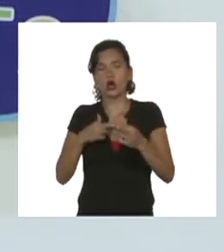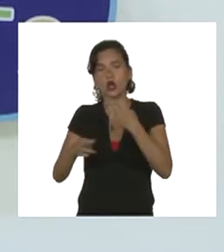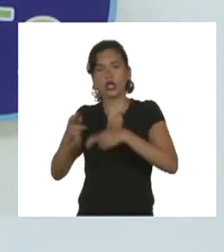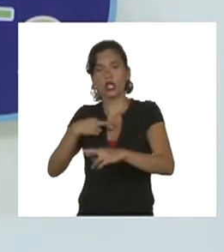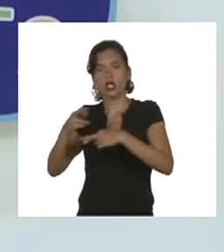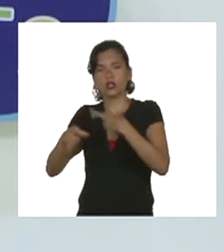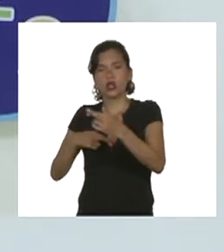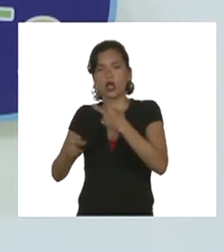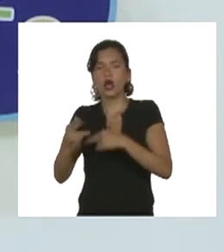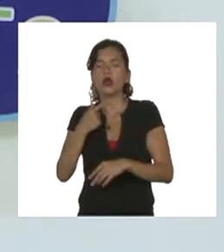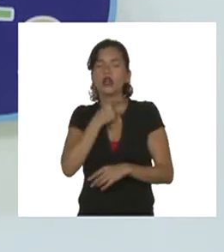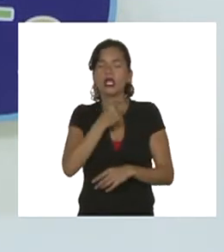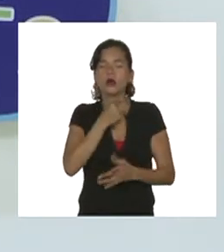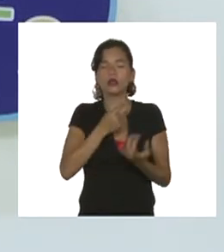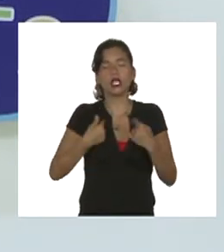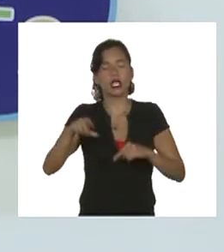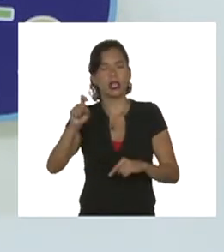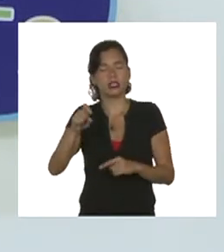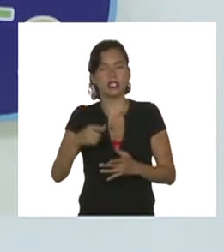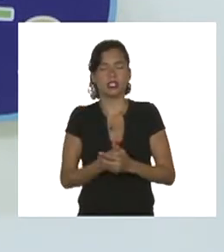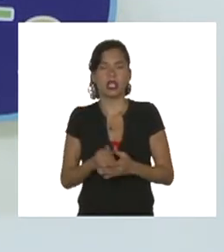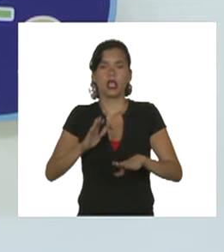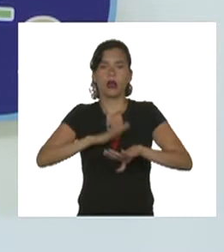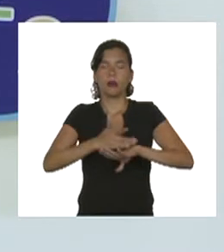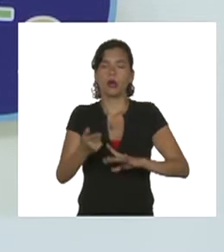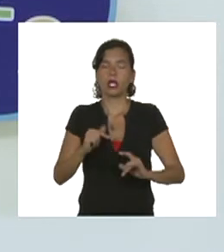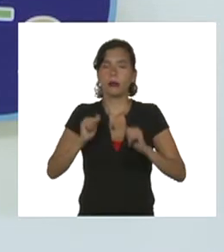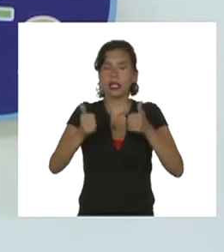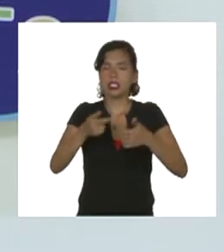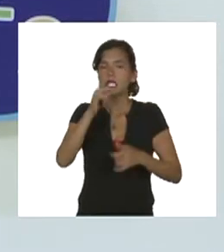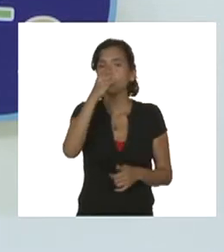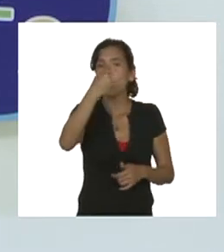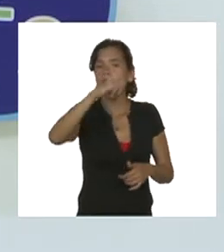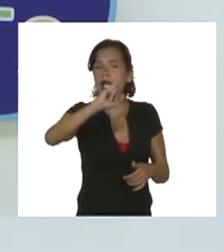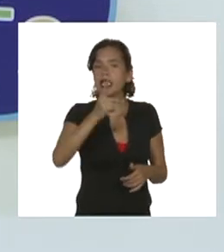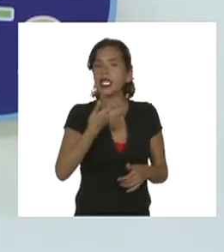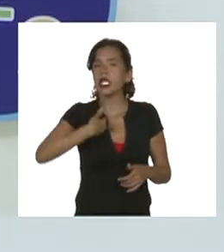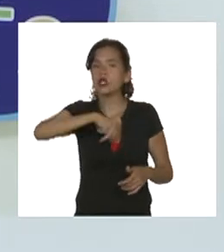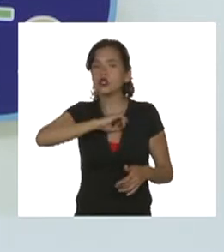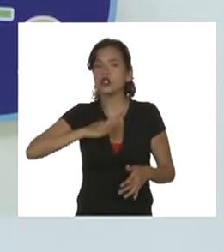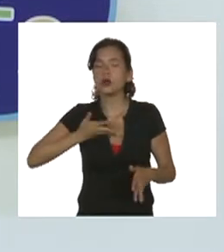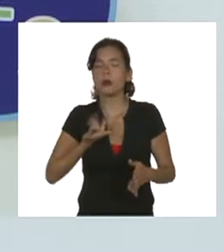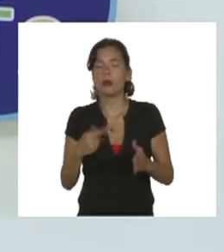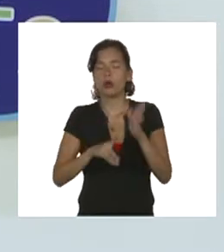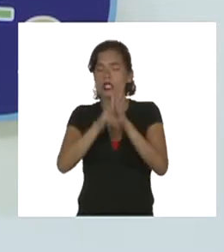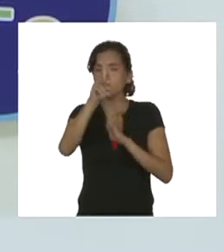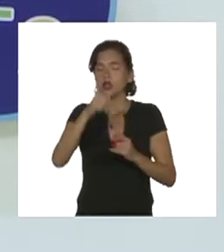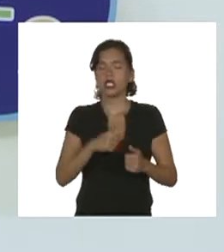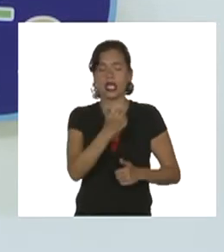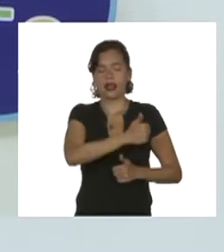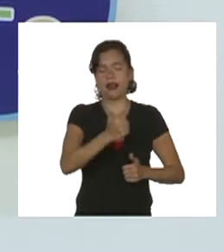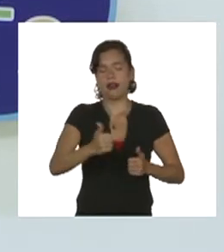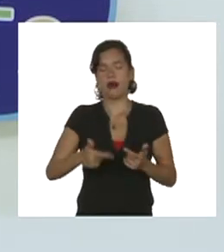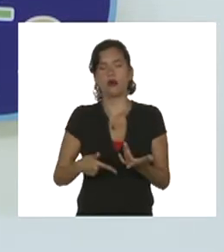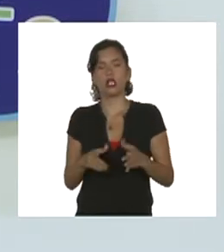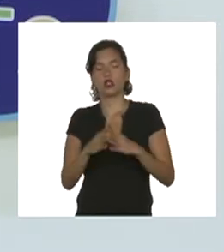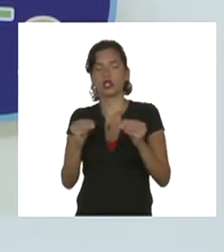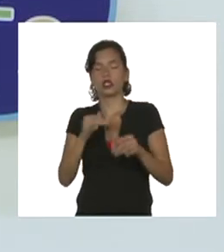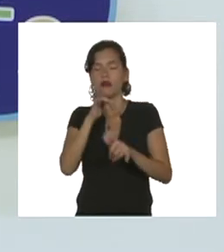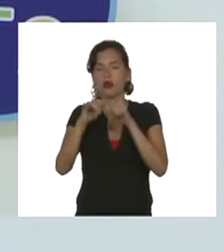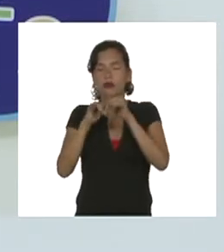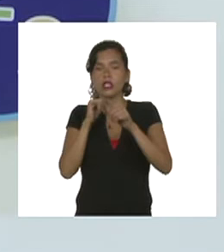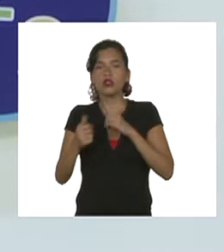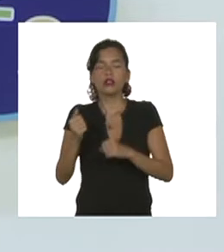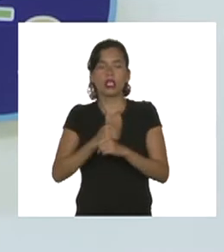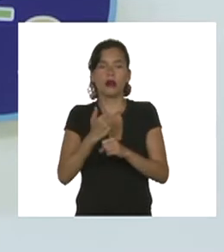a los intereses y las necesidades. Porque a partir de eso es que nosotros vamos a poder desarrollar cada uno de estos contenidos